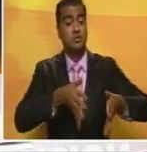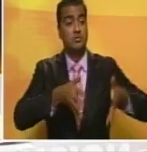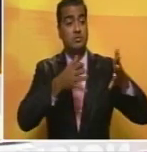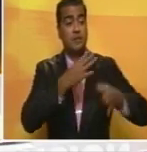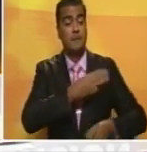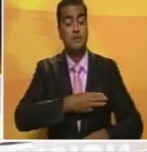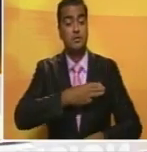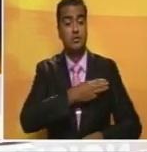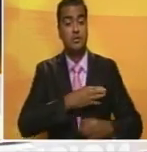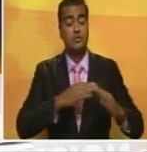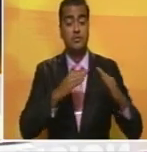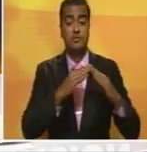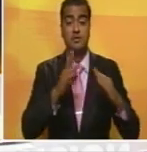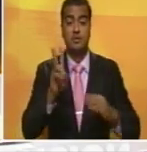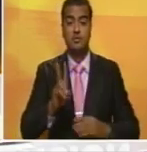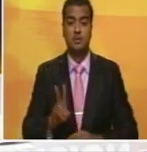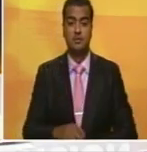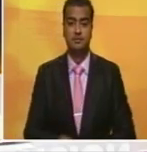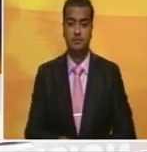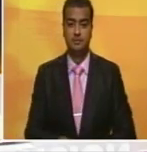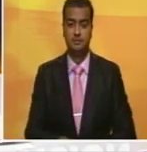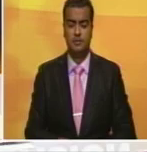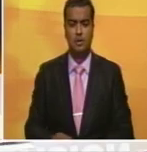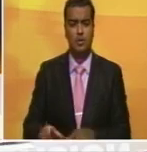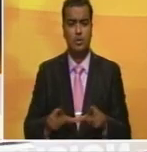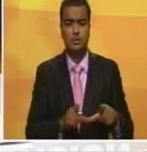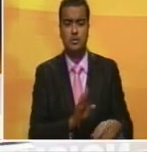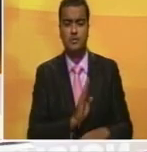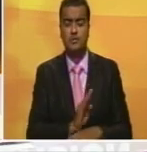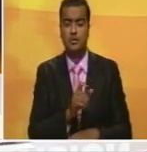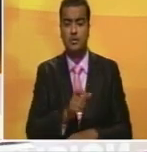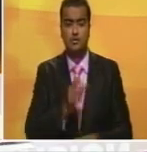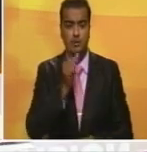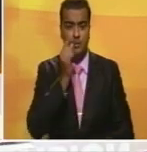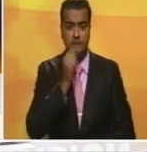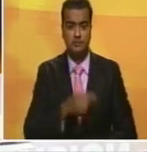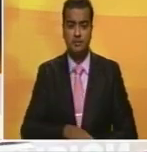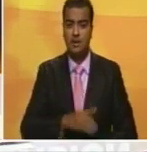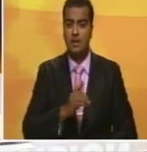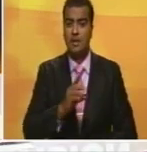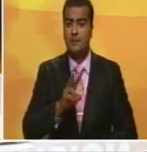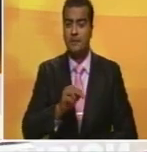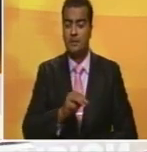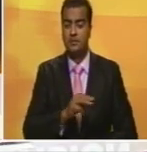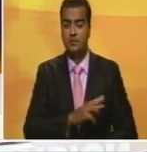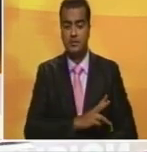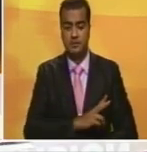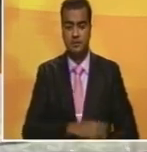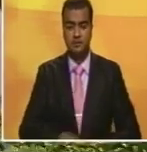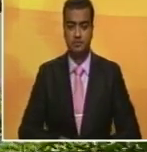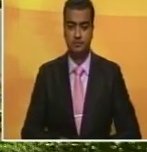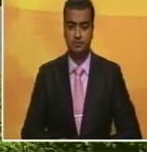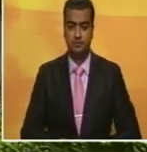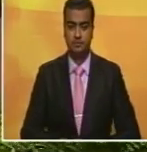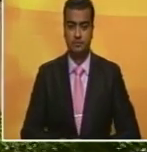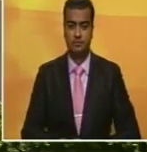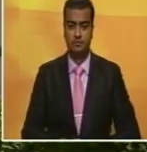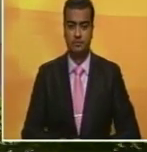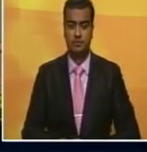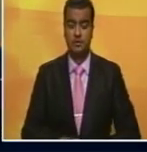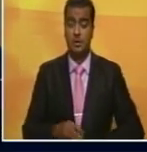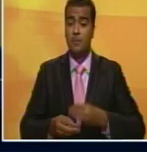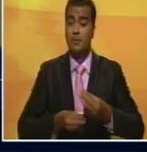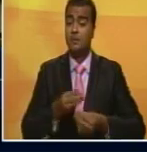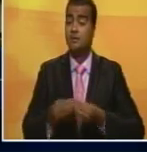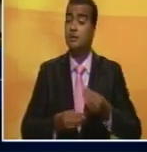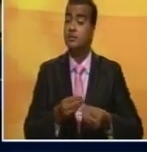Misión Vivienda Venezuela en la avenida Lecuna, lugar donde se refugiaban los delincuentes. Diana Martínez se nos trae la información. El operativo